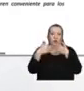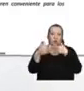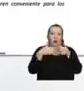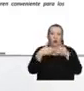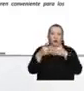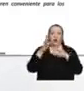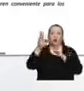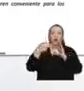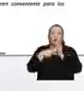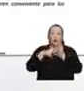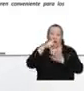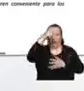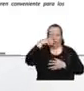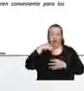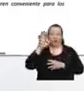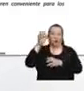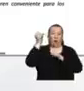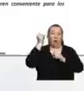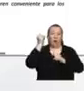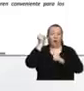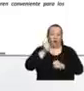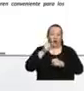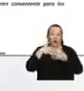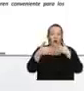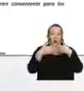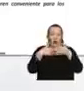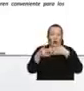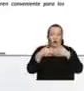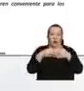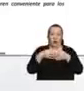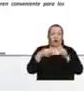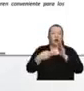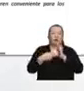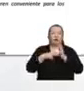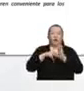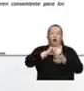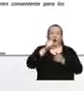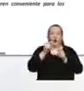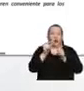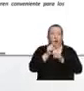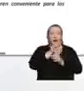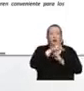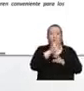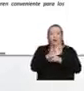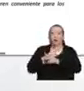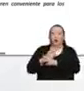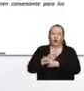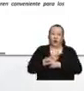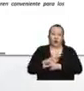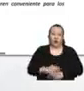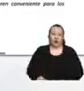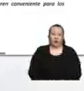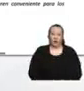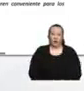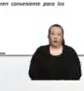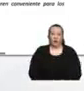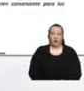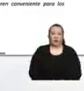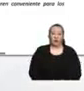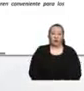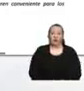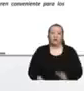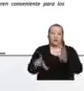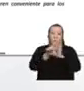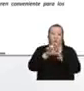que es el protector en otras palabras que controla todo y eso es legal ya les voy a mostrar como contravienen directamente en la materia